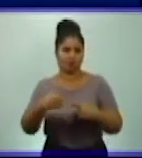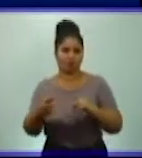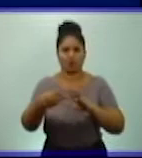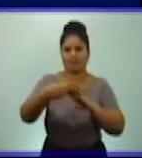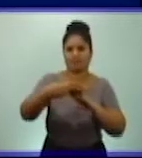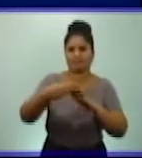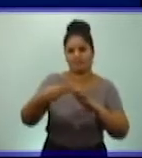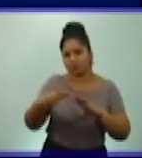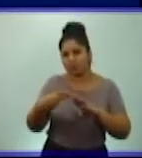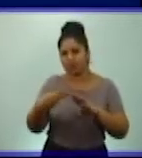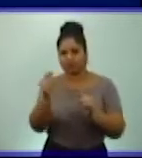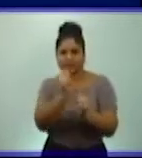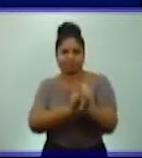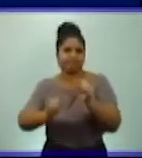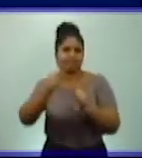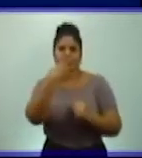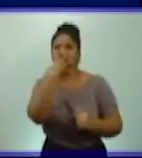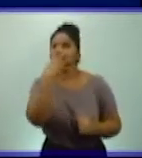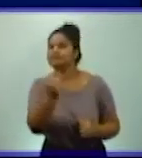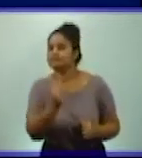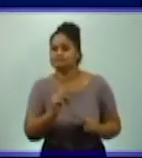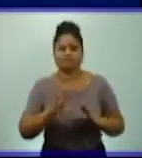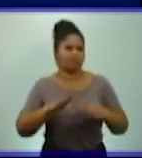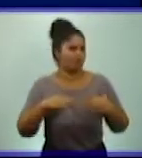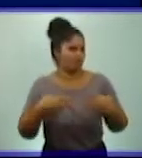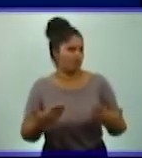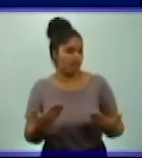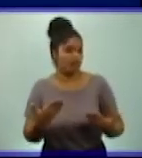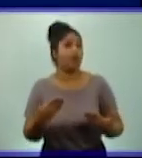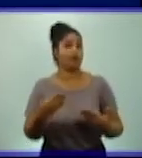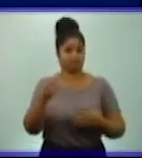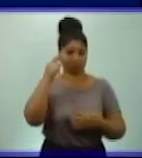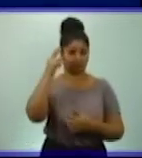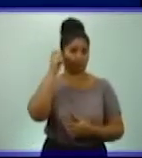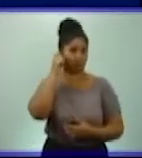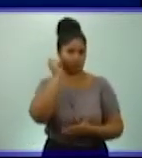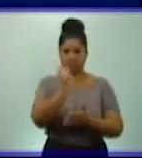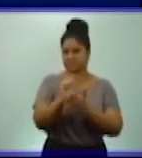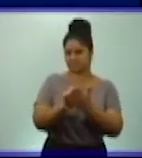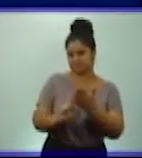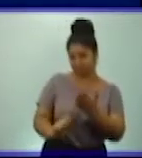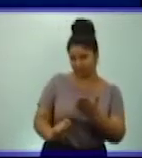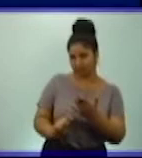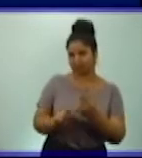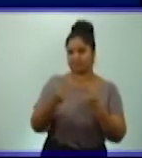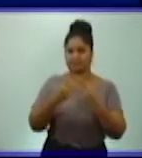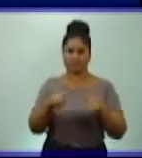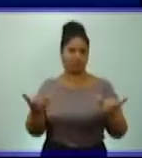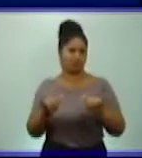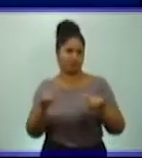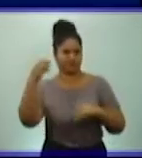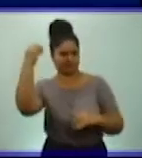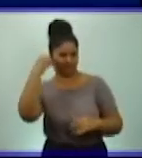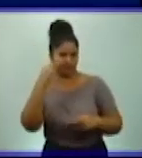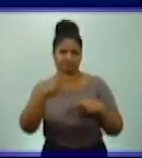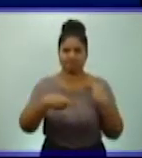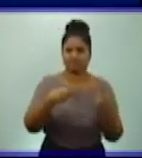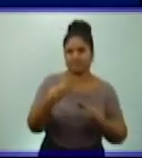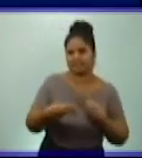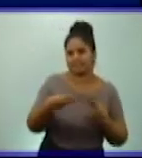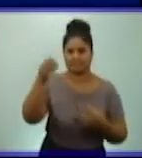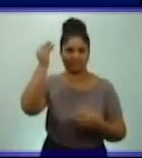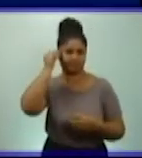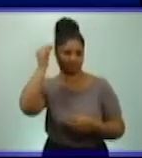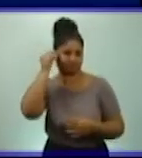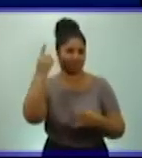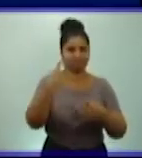Sor Juana Inés de la Cruz no solamente fue escritora, también conocía de otras disciplinas. ¿Y con qué epítetos